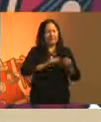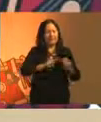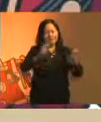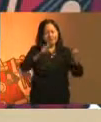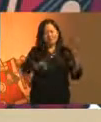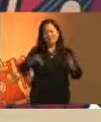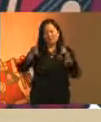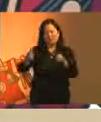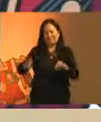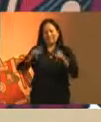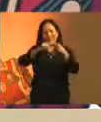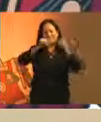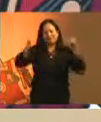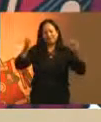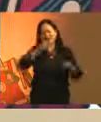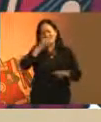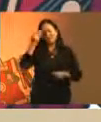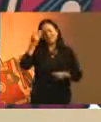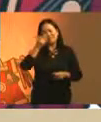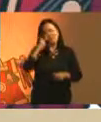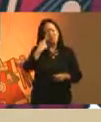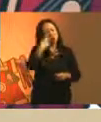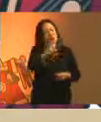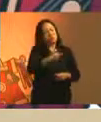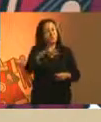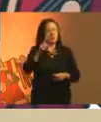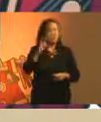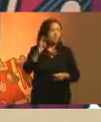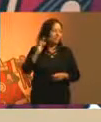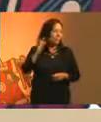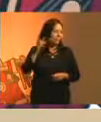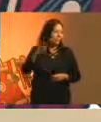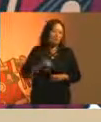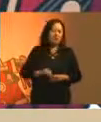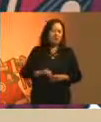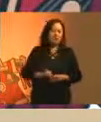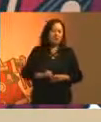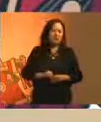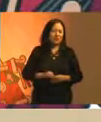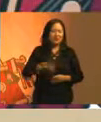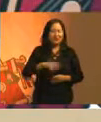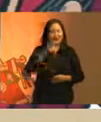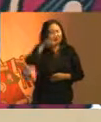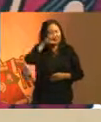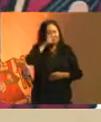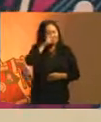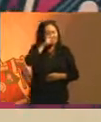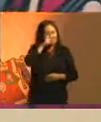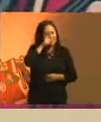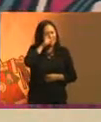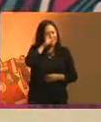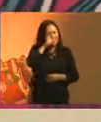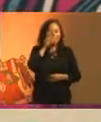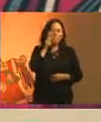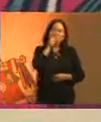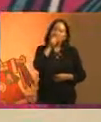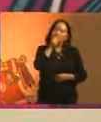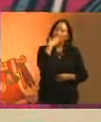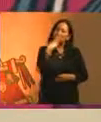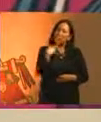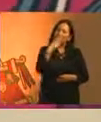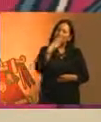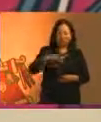recuerda la tapia que vino primo primero naranja es un hombre dulce para un poblado pequeño